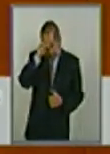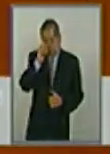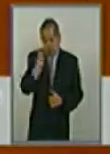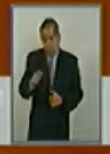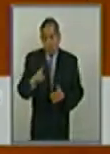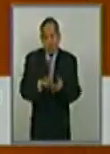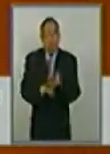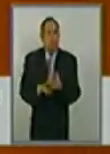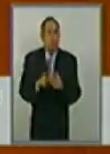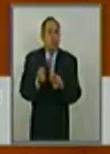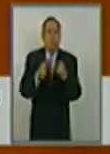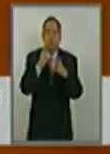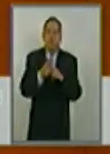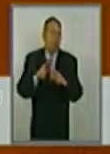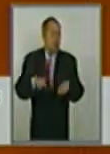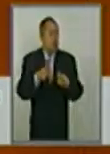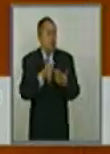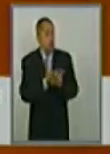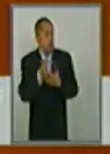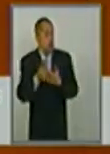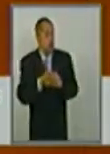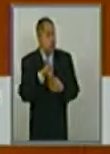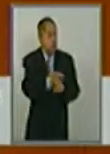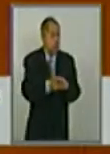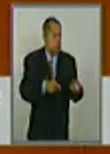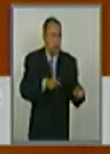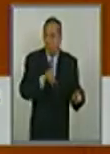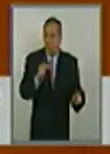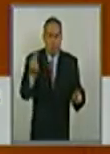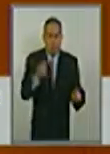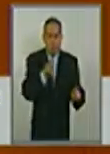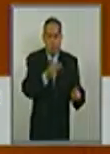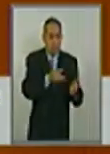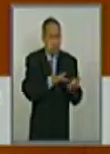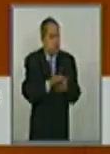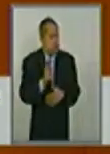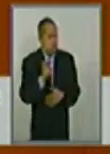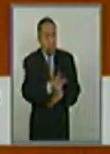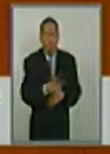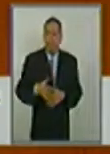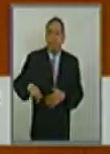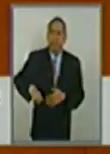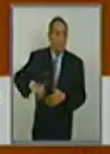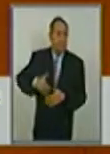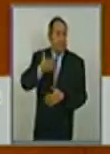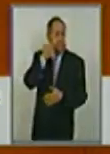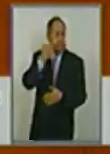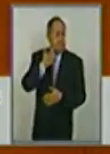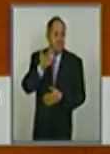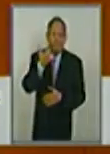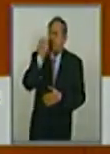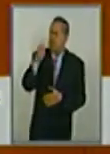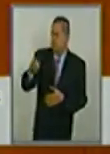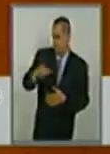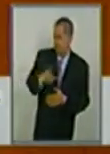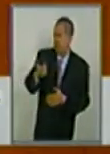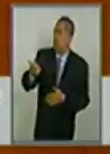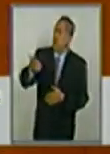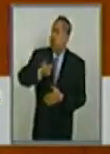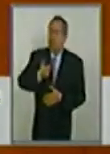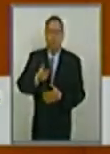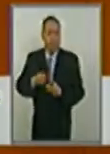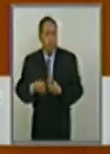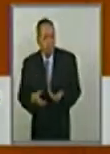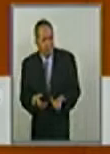a que en algunos casos se otorga este apoyo a personas que no lo necesitan y que por intereses políticos en algunas ocasiones